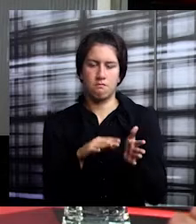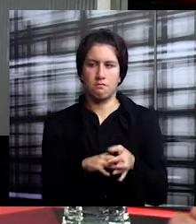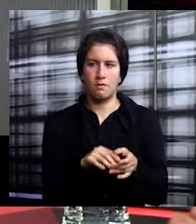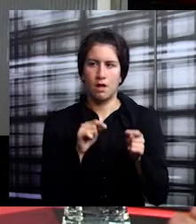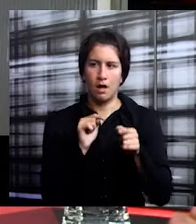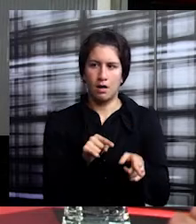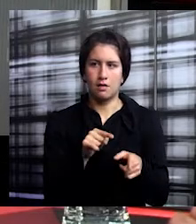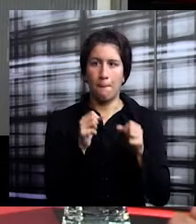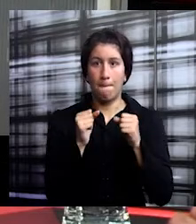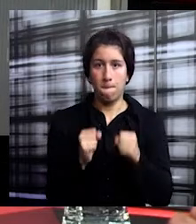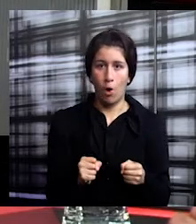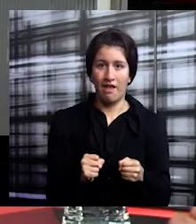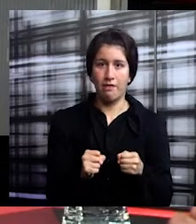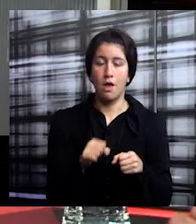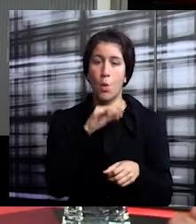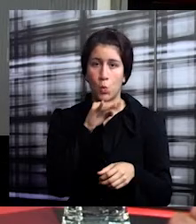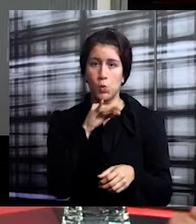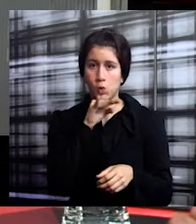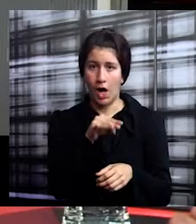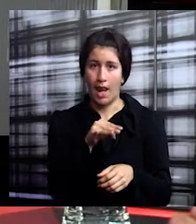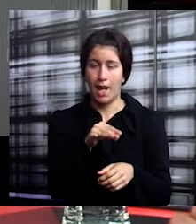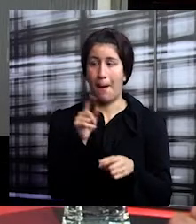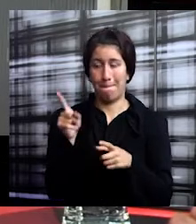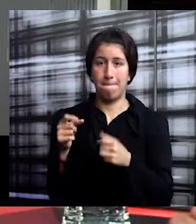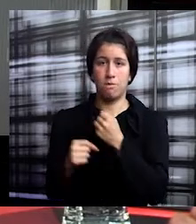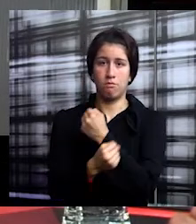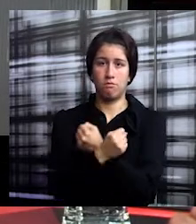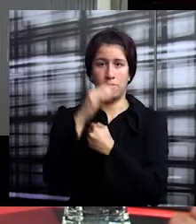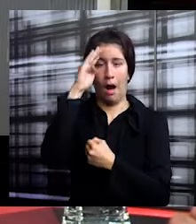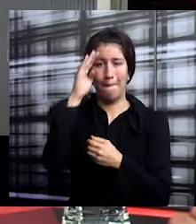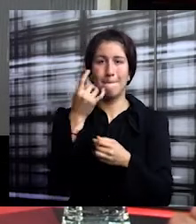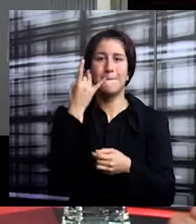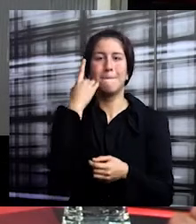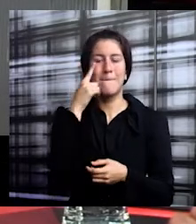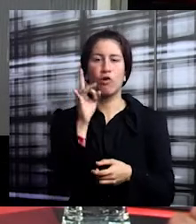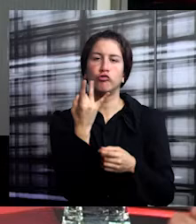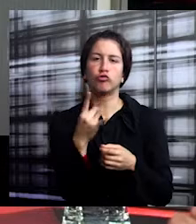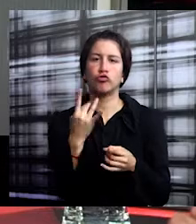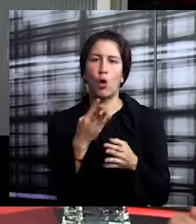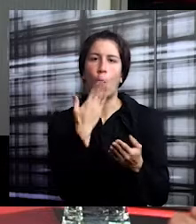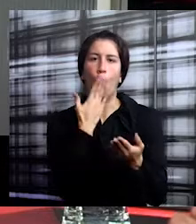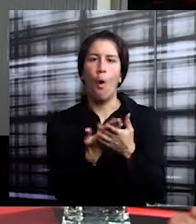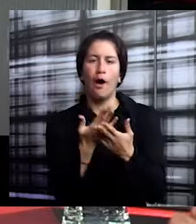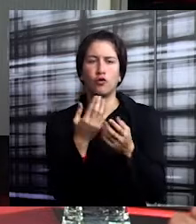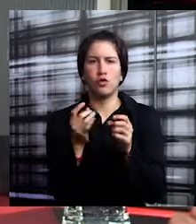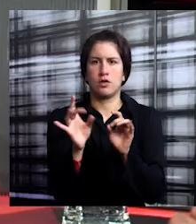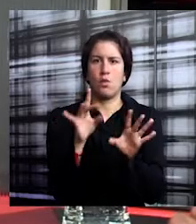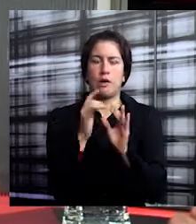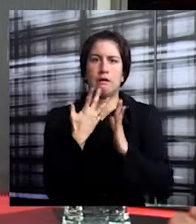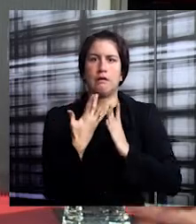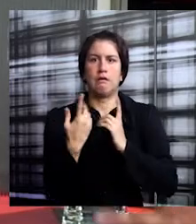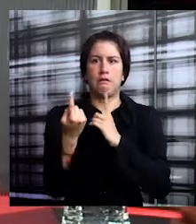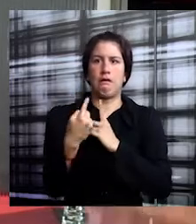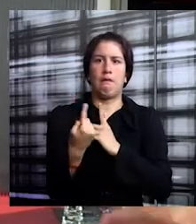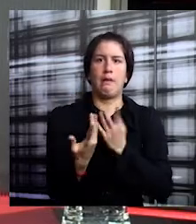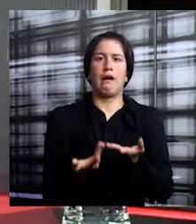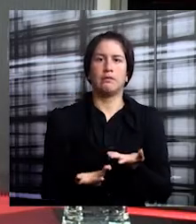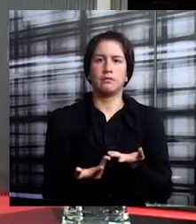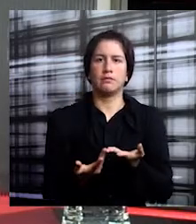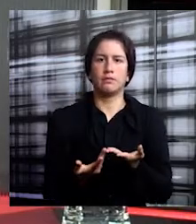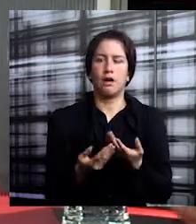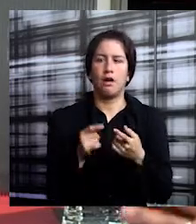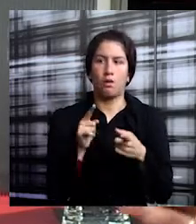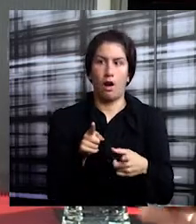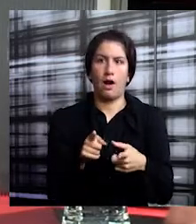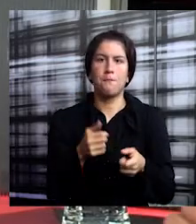policial solo en la medida en que se encuentre amenazado de manera más o menos seria la integridad o vida del funcionario. ¿Y dónde está el límite de